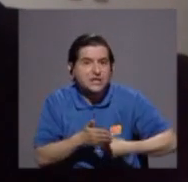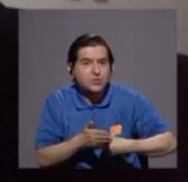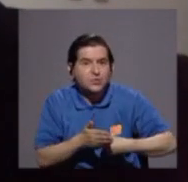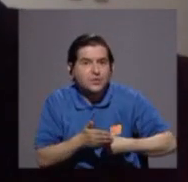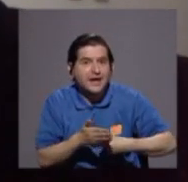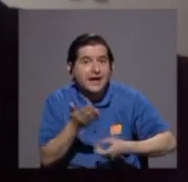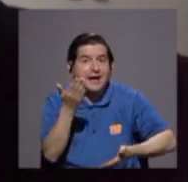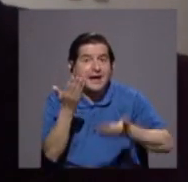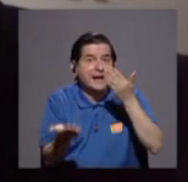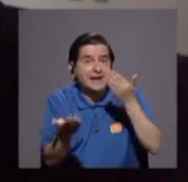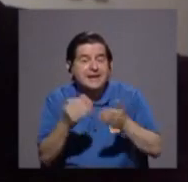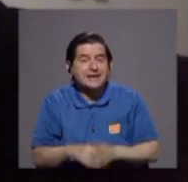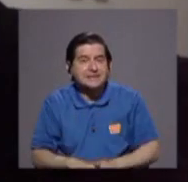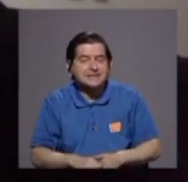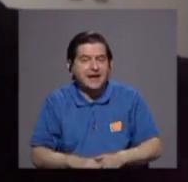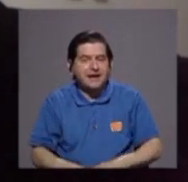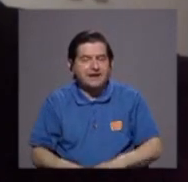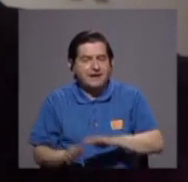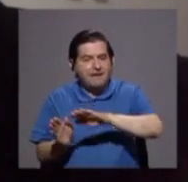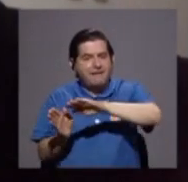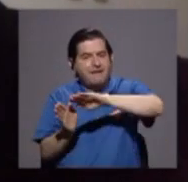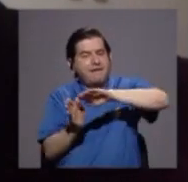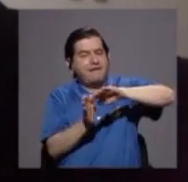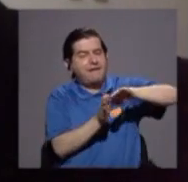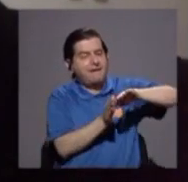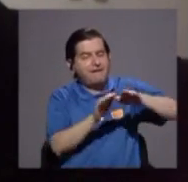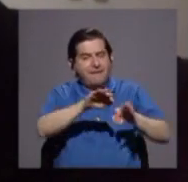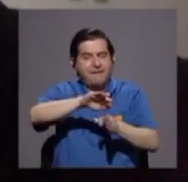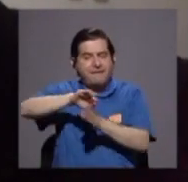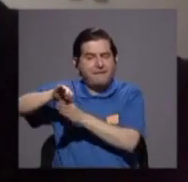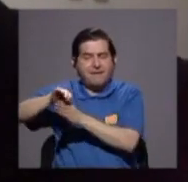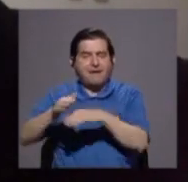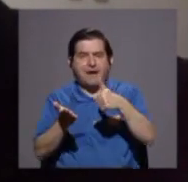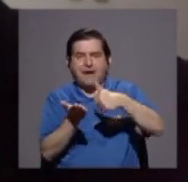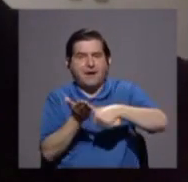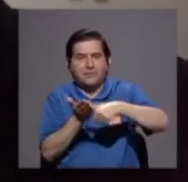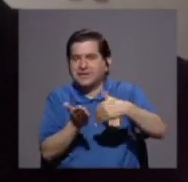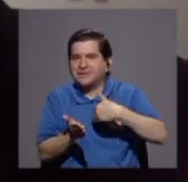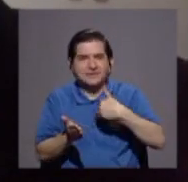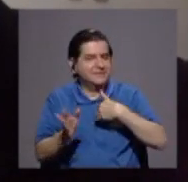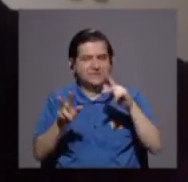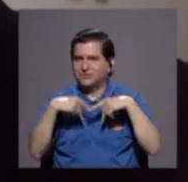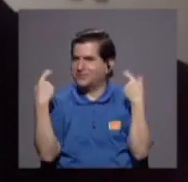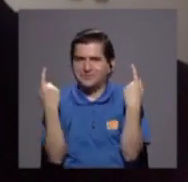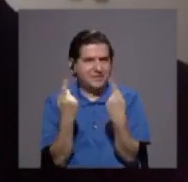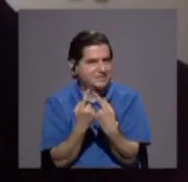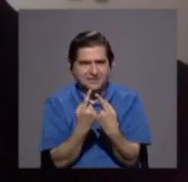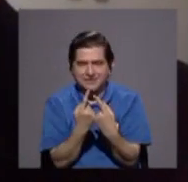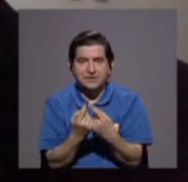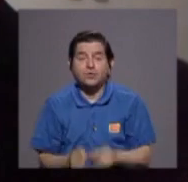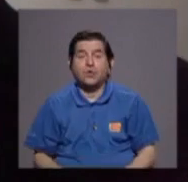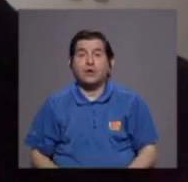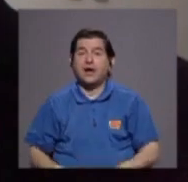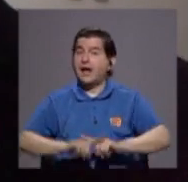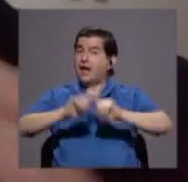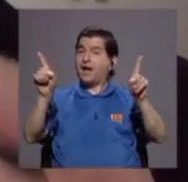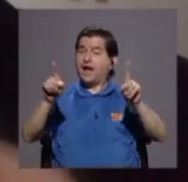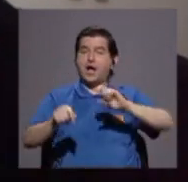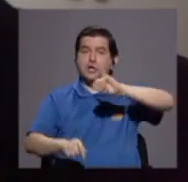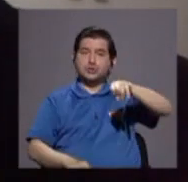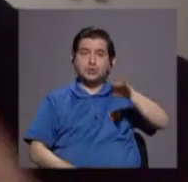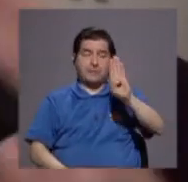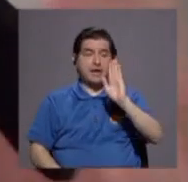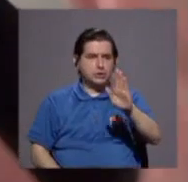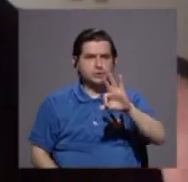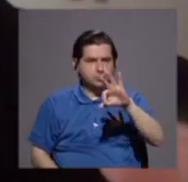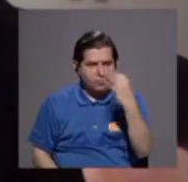ha marginado a muchos de esos electores que no tienen partido. En cambio, Joe Biden, por su